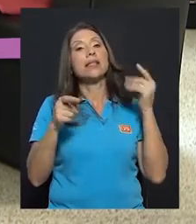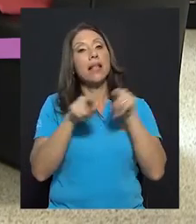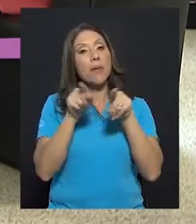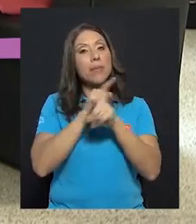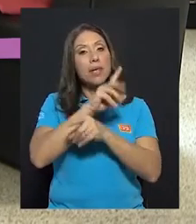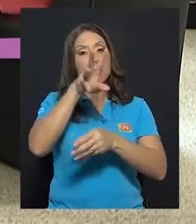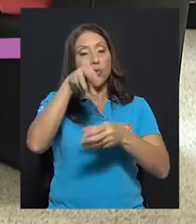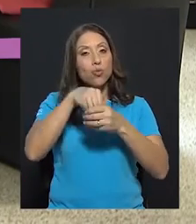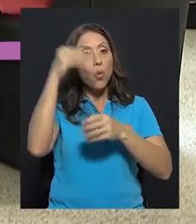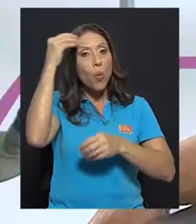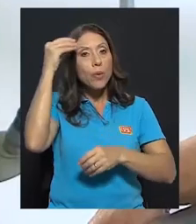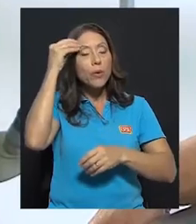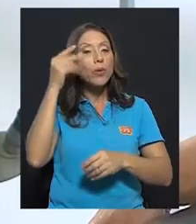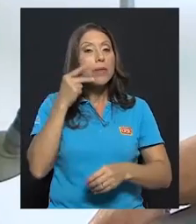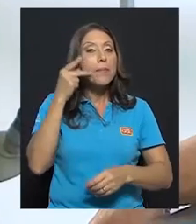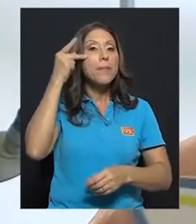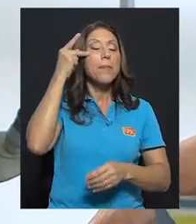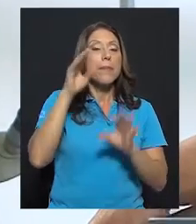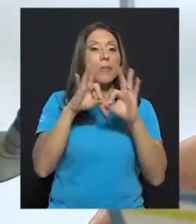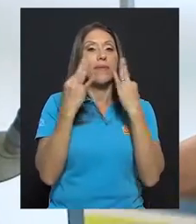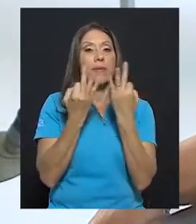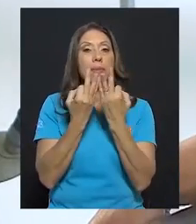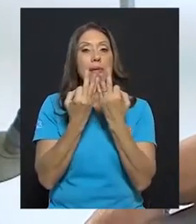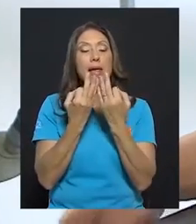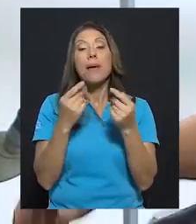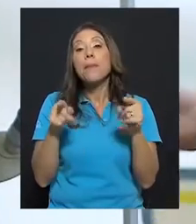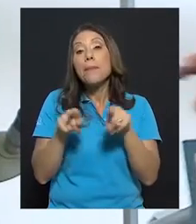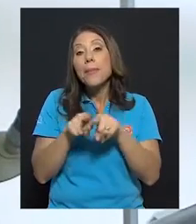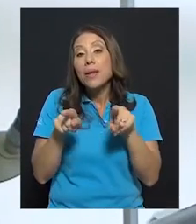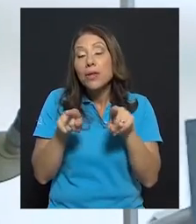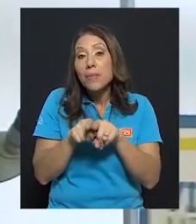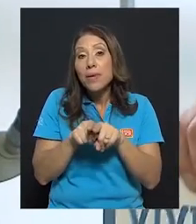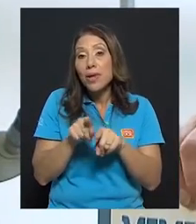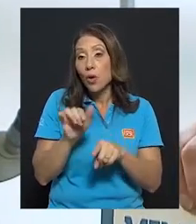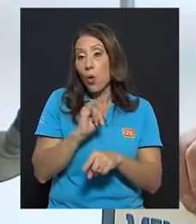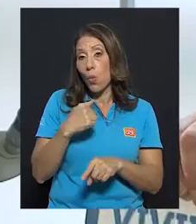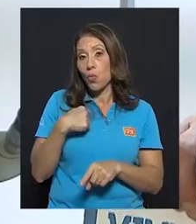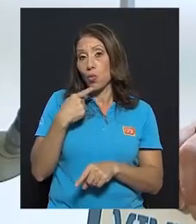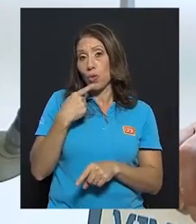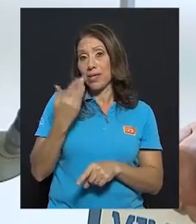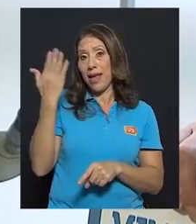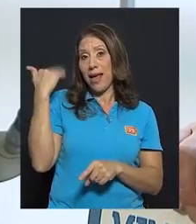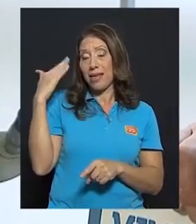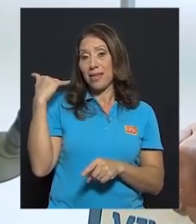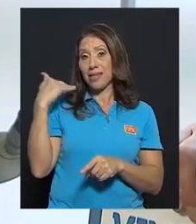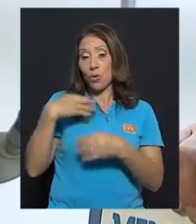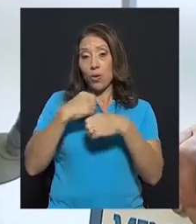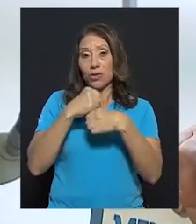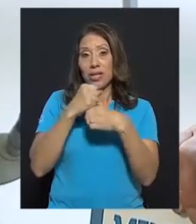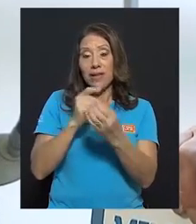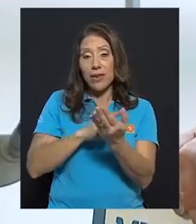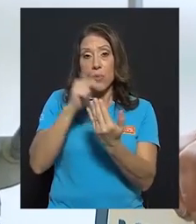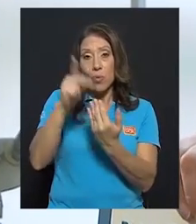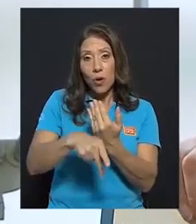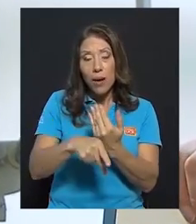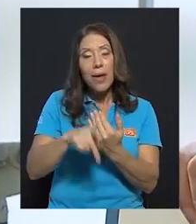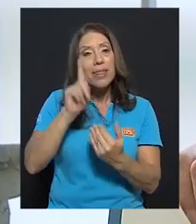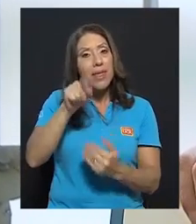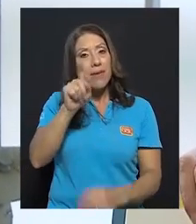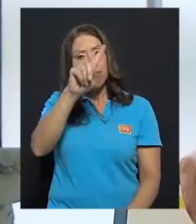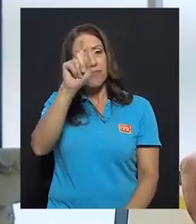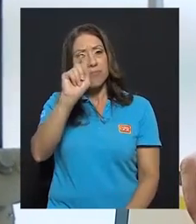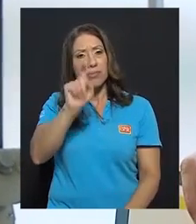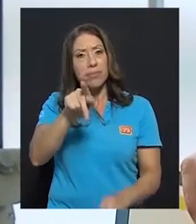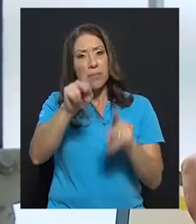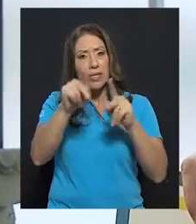opinión de padres y madres de familia. Pero además de esto, cuando se elabora un programa, como bien yo lo decía ahora al inicio, se hace consulta a expertos.